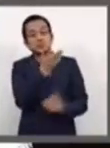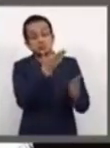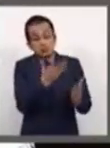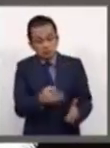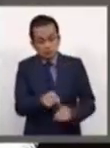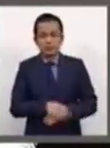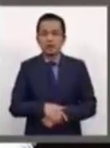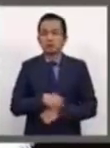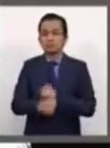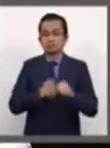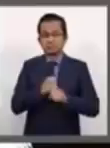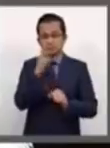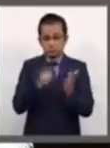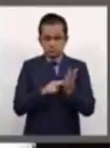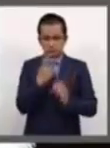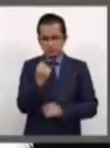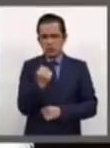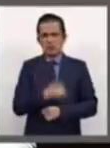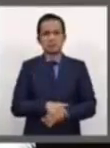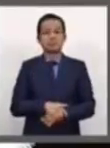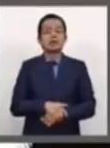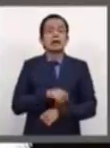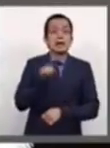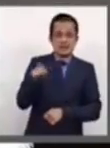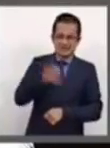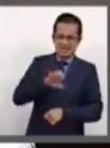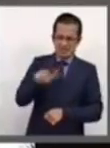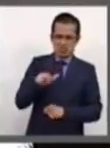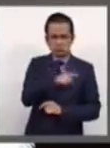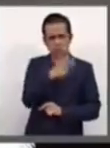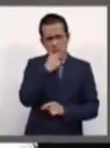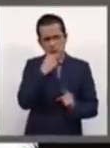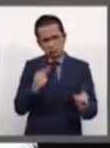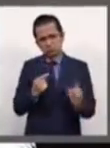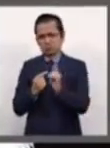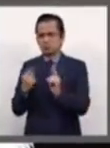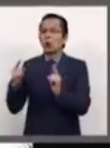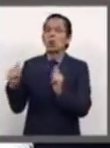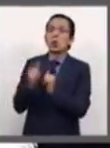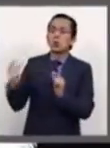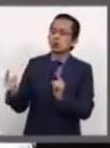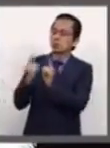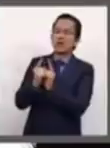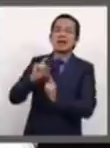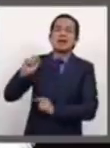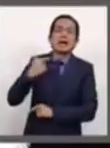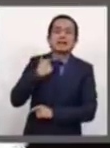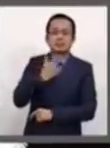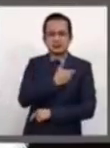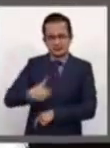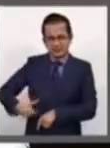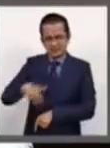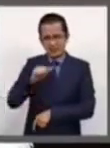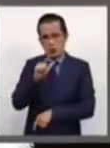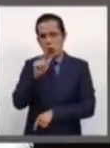cuando este señor en Cancún se reúne junto con el expresidente Lula y Felipe